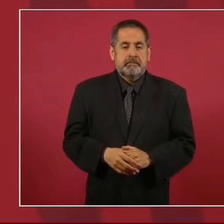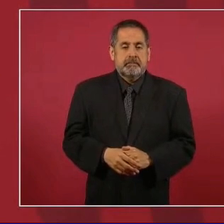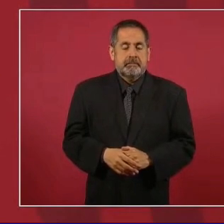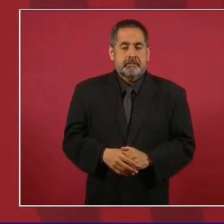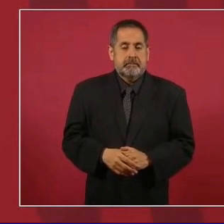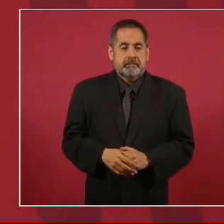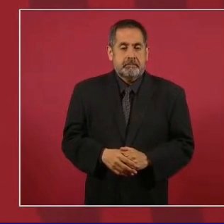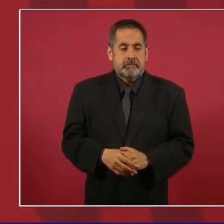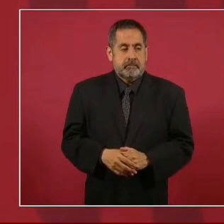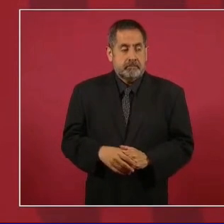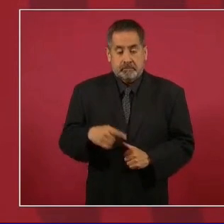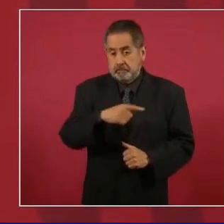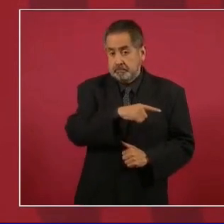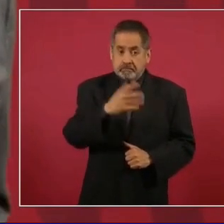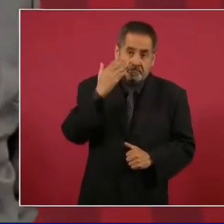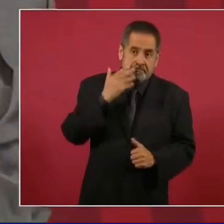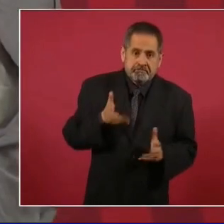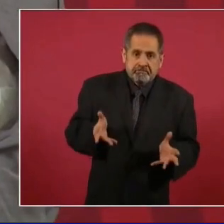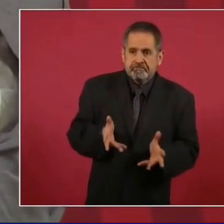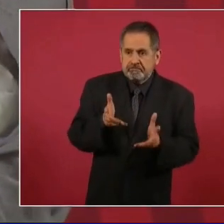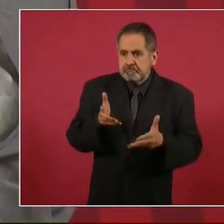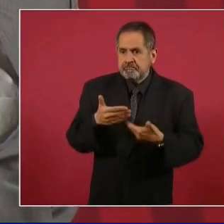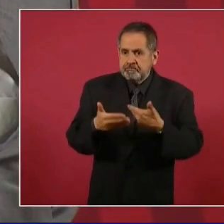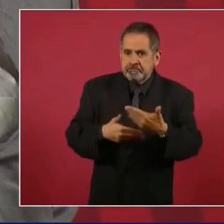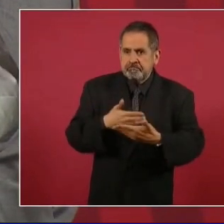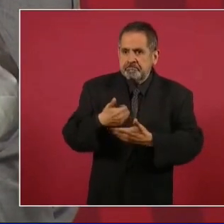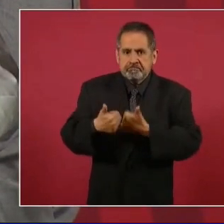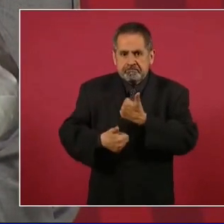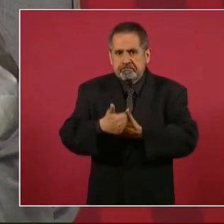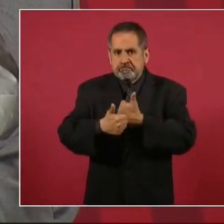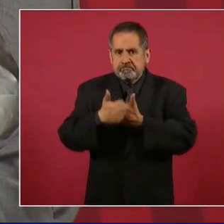No se fomentó la competencia.